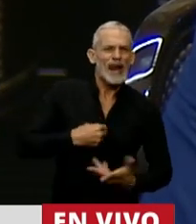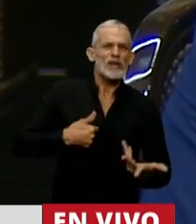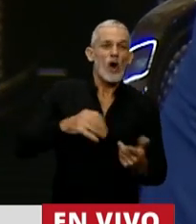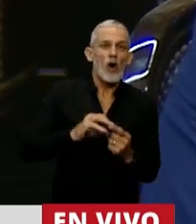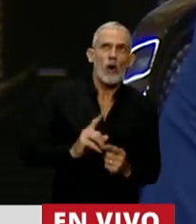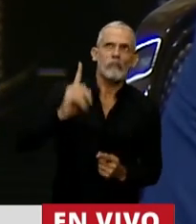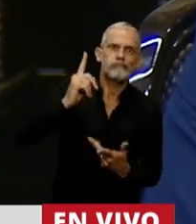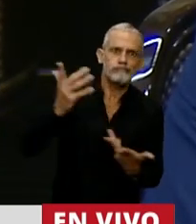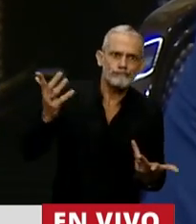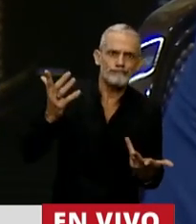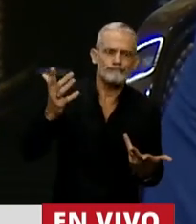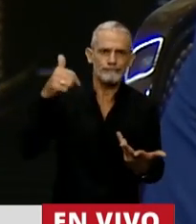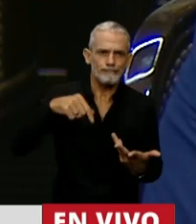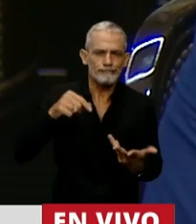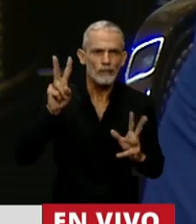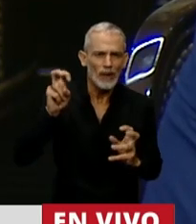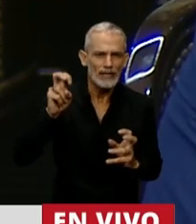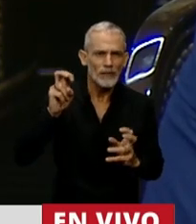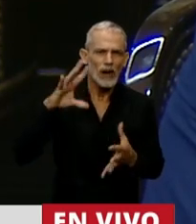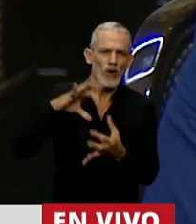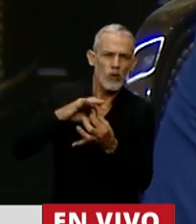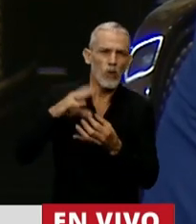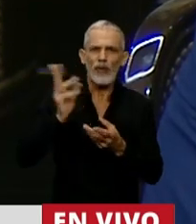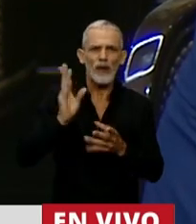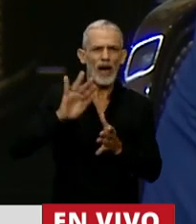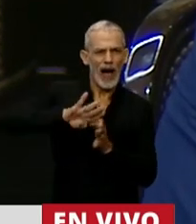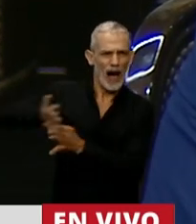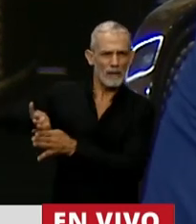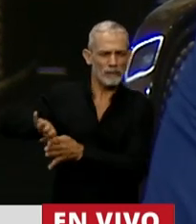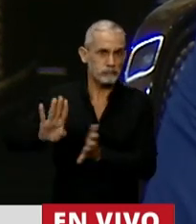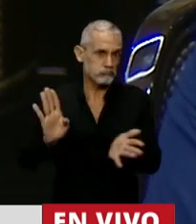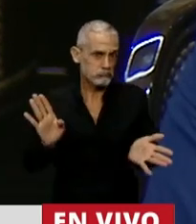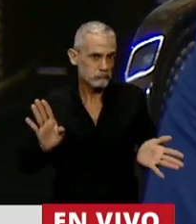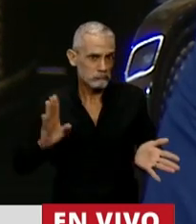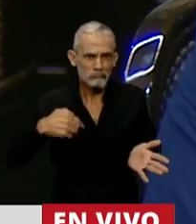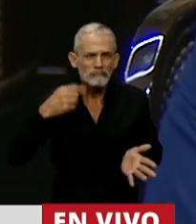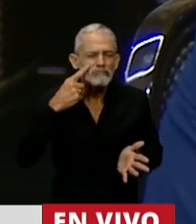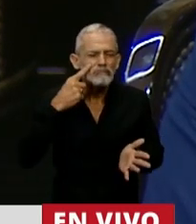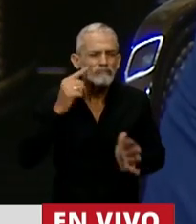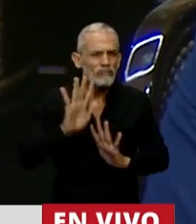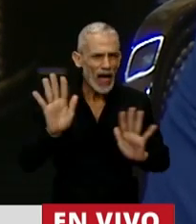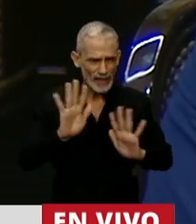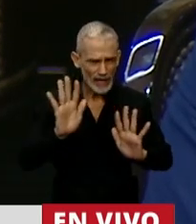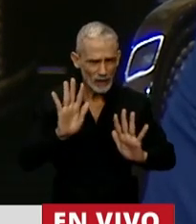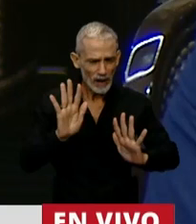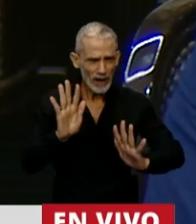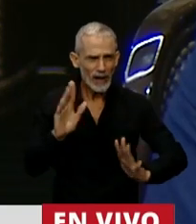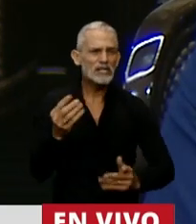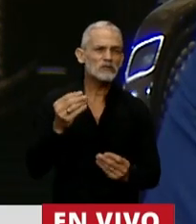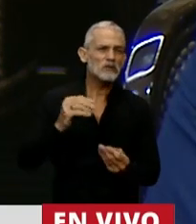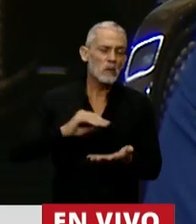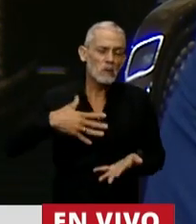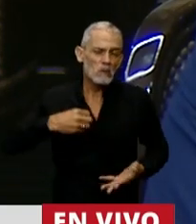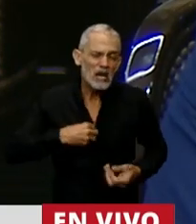de credos y que esto no debería inmiscuirse. Quiero decirles que no tiene nada que ver, y también se dijo que sea una